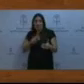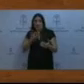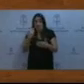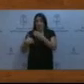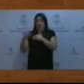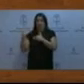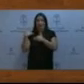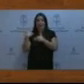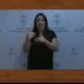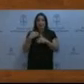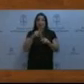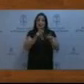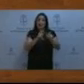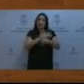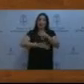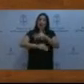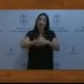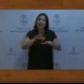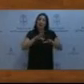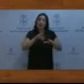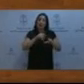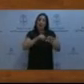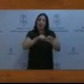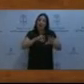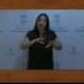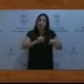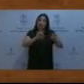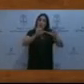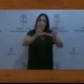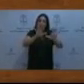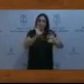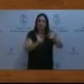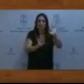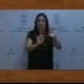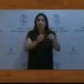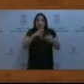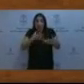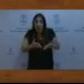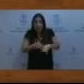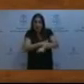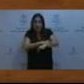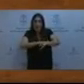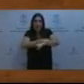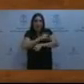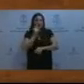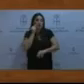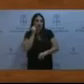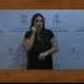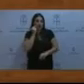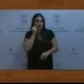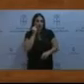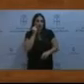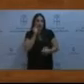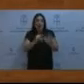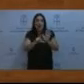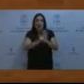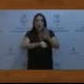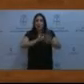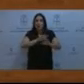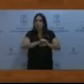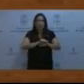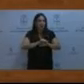10% de plazas para personas con discapacidad y hoy en día el Gobierno de Javier Fernández incumple la ley